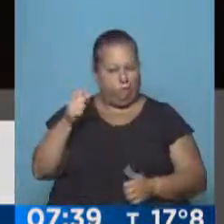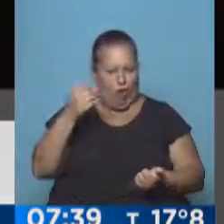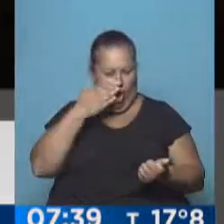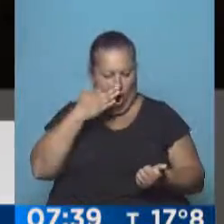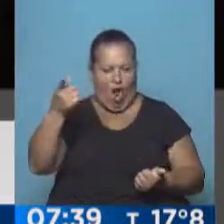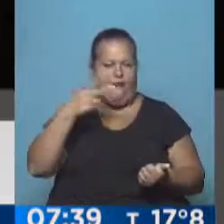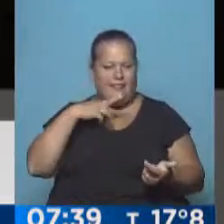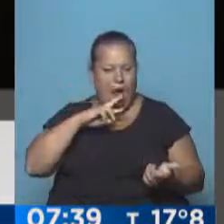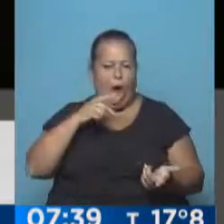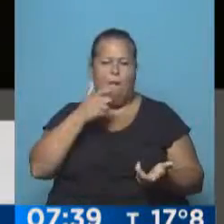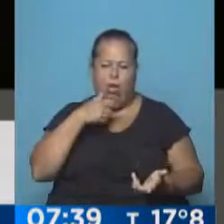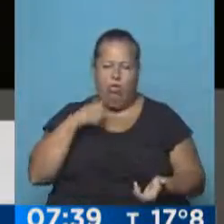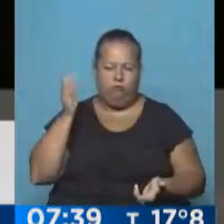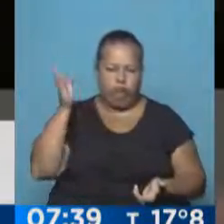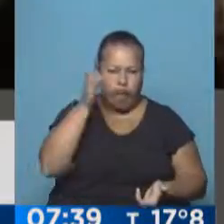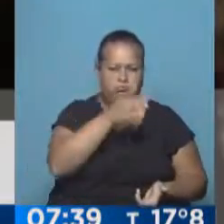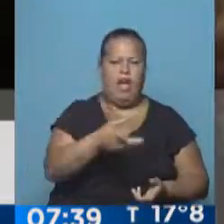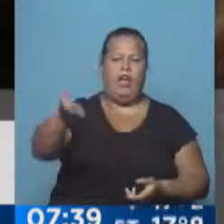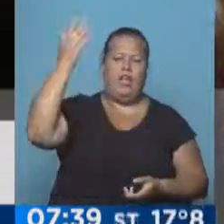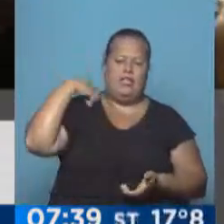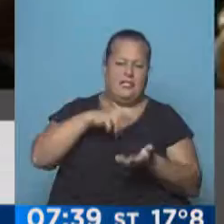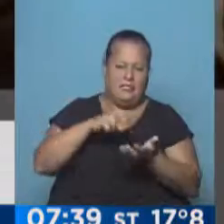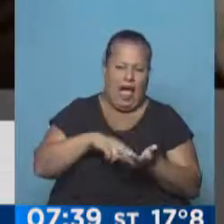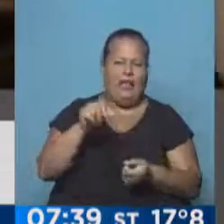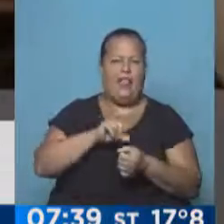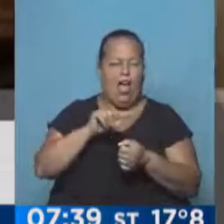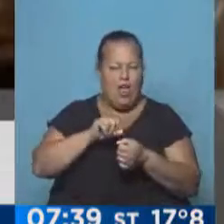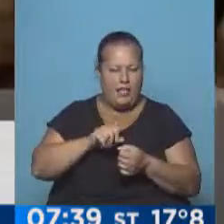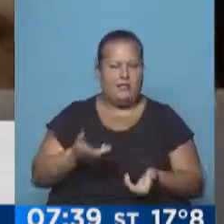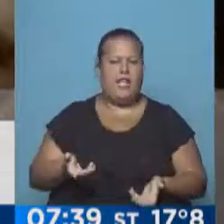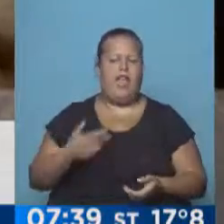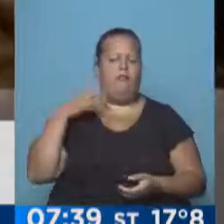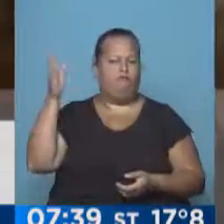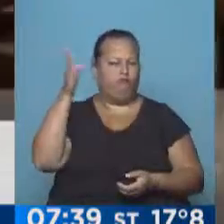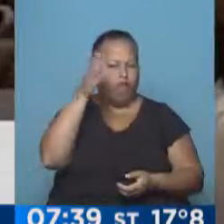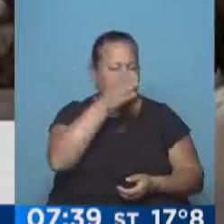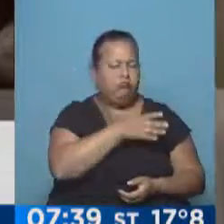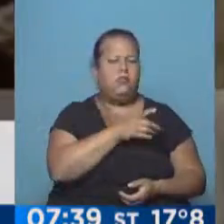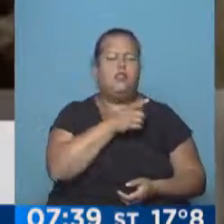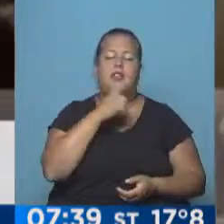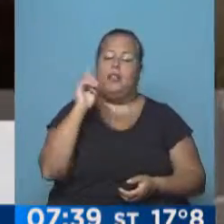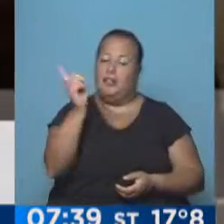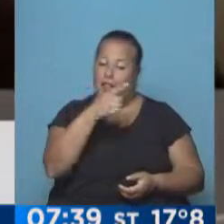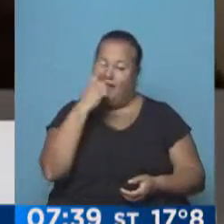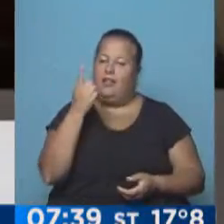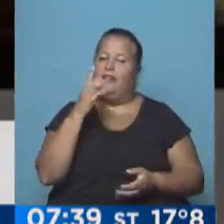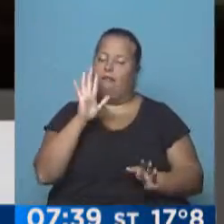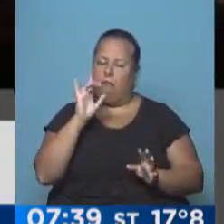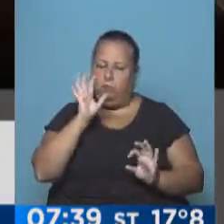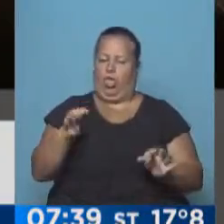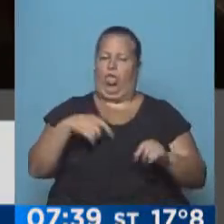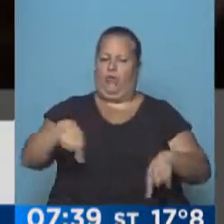San Juan, en Mendoza, anteayer en Salta, en Santiago del Estero, está habiendo una